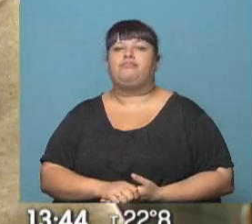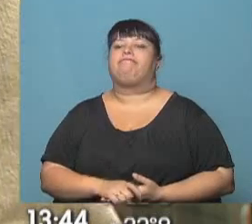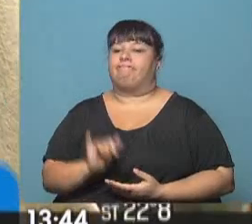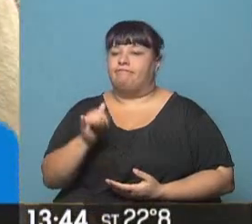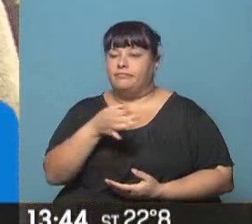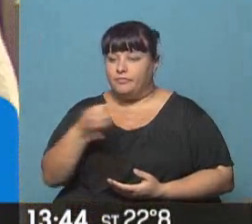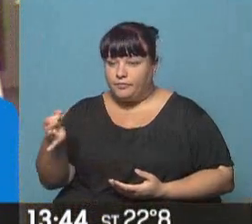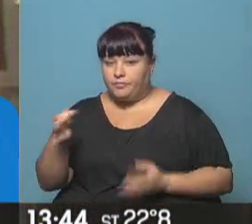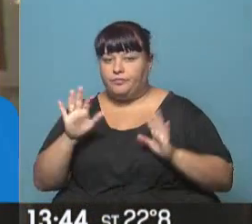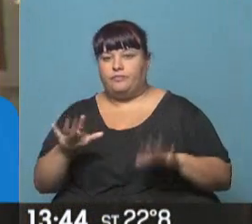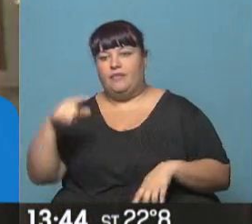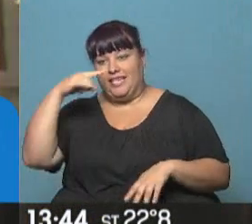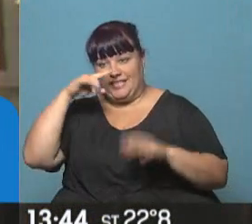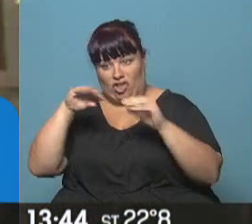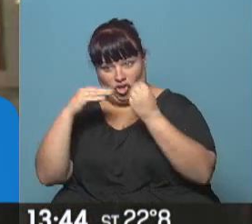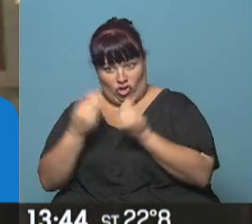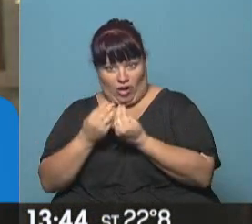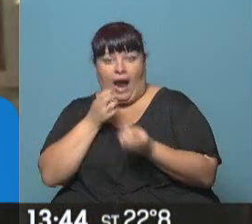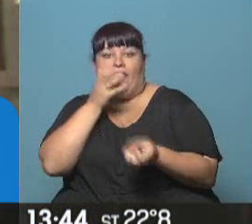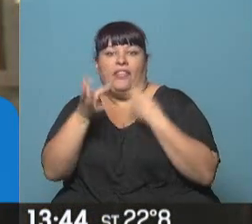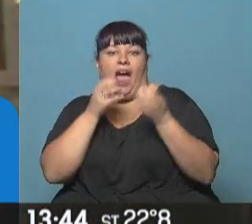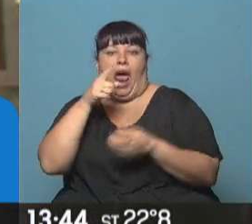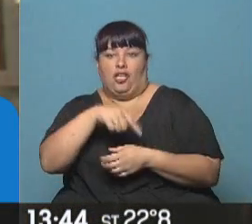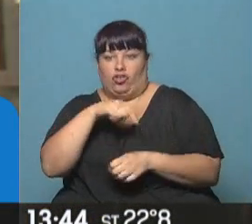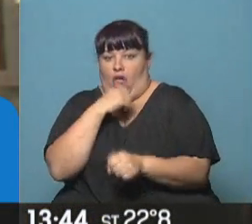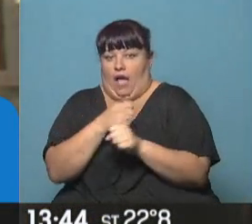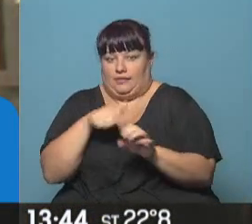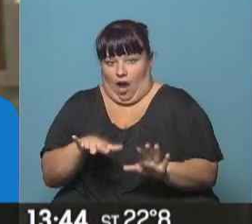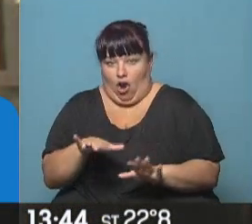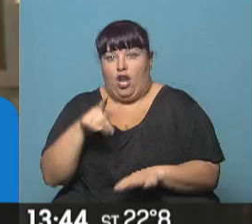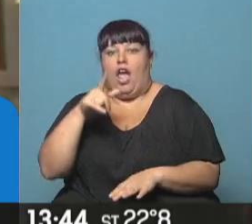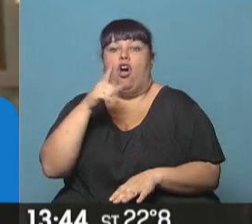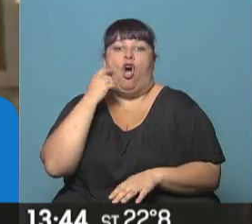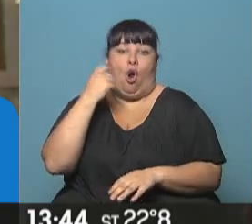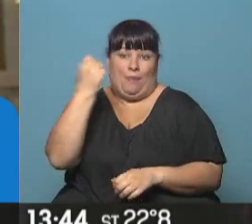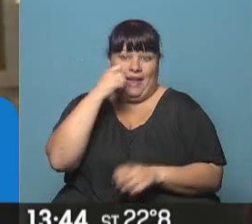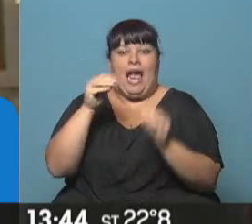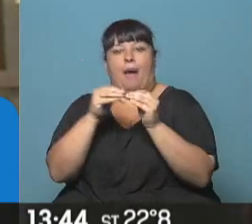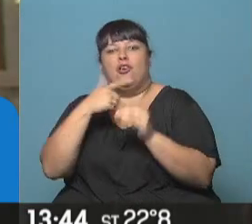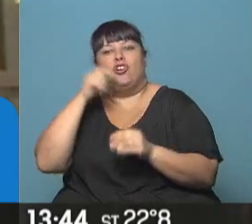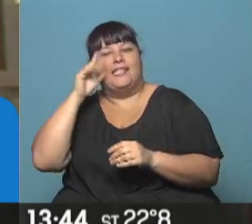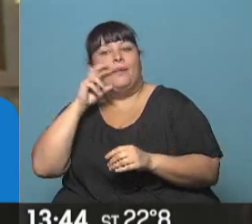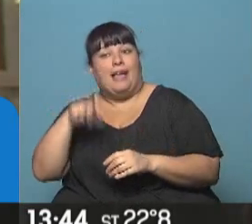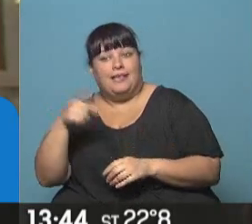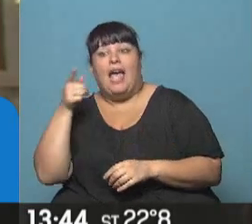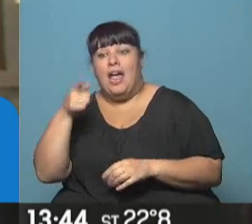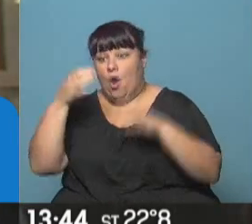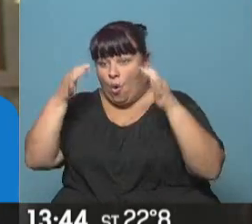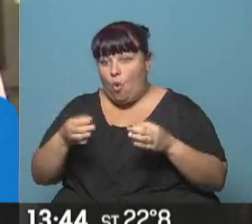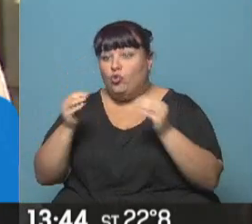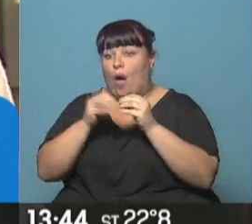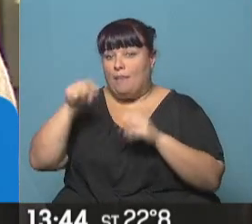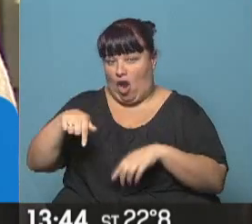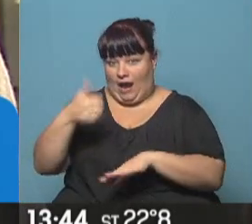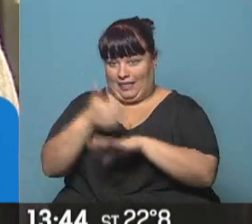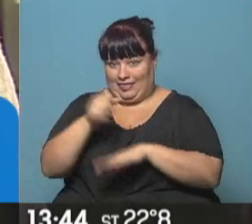Así es, Mavi. 7 en total es la declaración que han hecho hasta el momento tanto Jonathan como su amigo Sebastián Sierra, quien justamente a esta